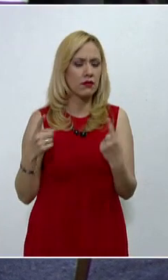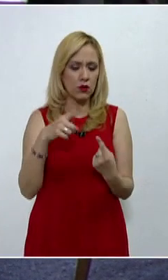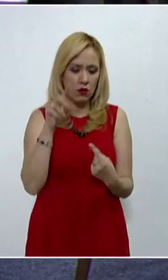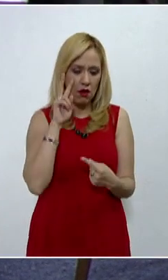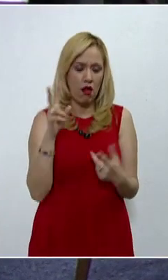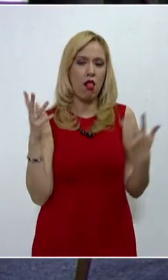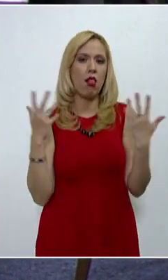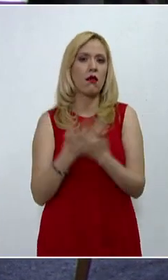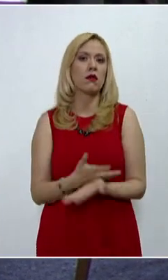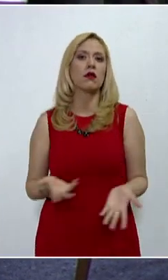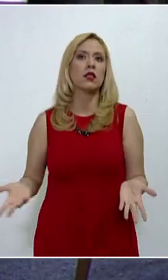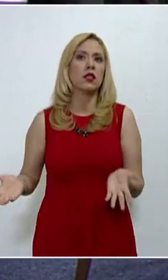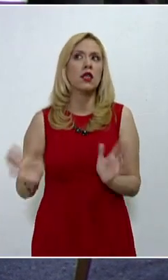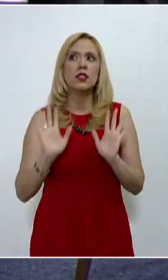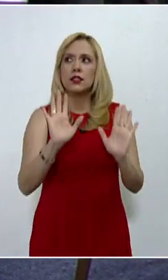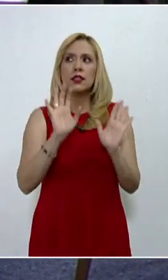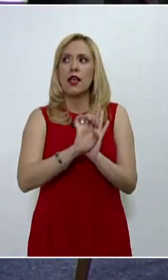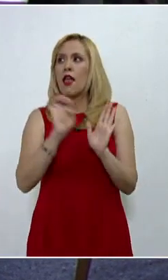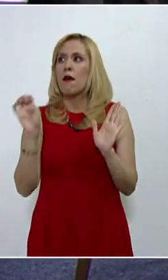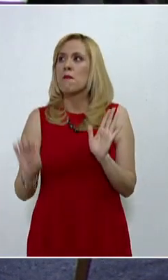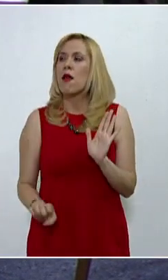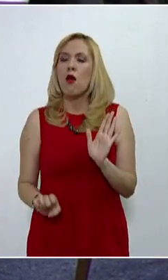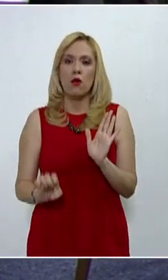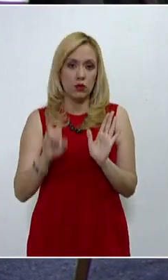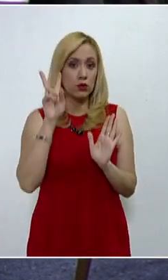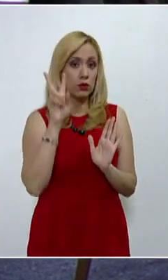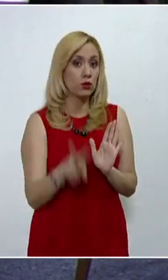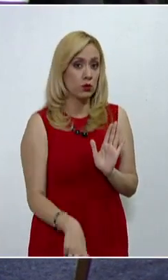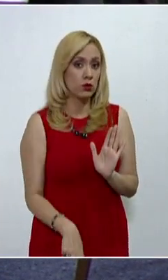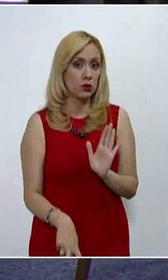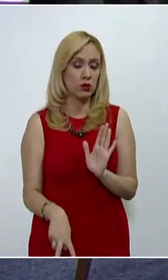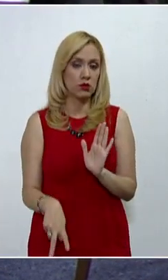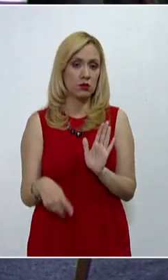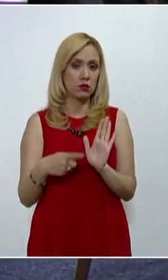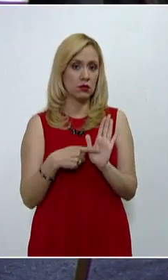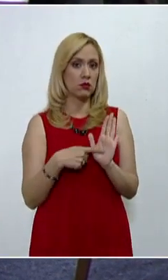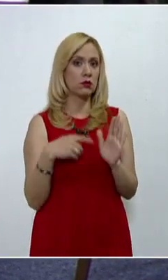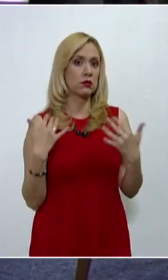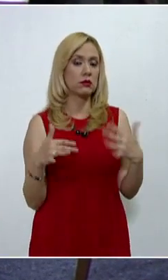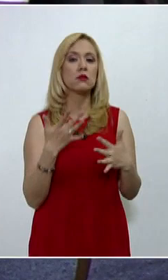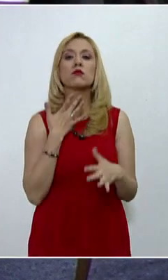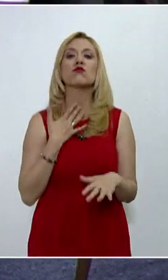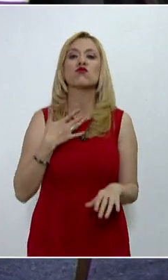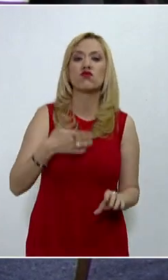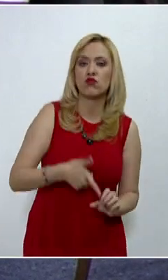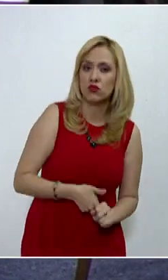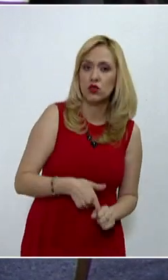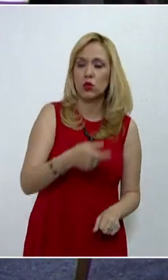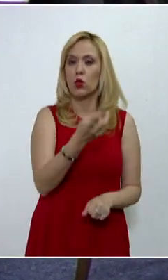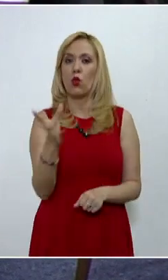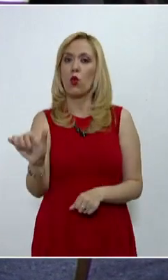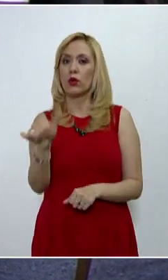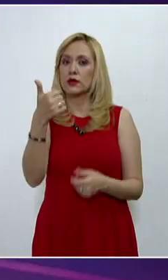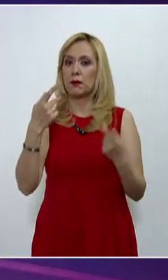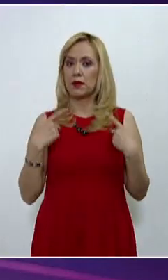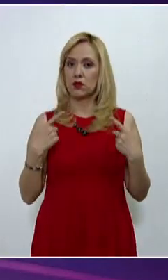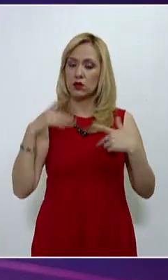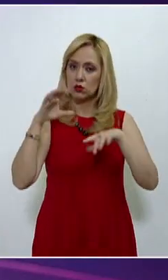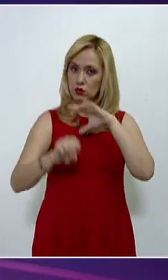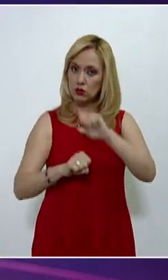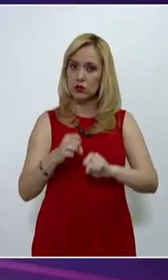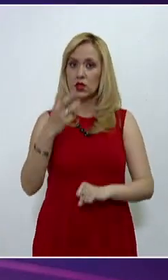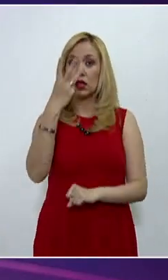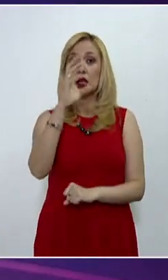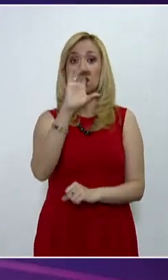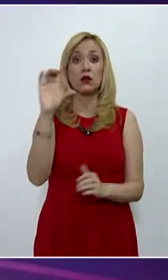la sociedad, ¿no? Quisiera poner un ejemplo también de un caso real. Es un asunto precisamente en materia de hidrocarburos, 11 personas detenidas,